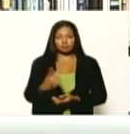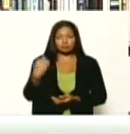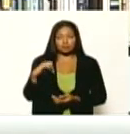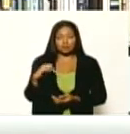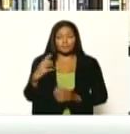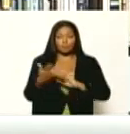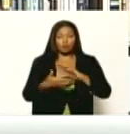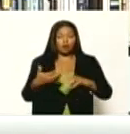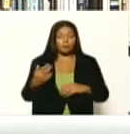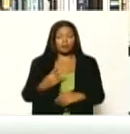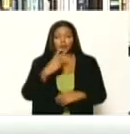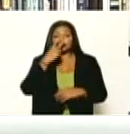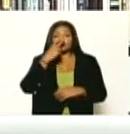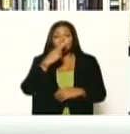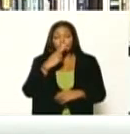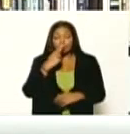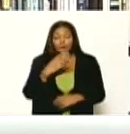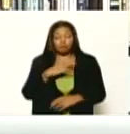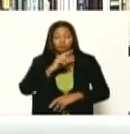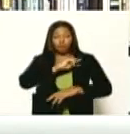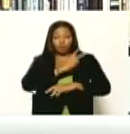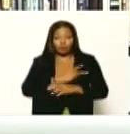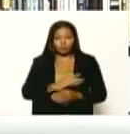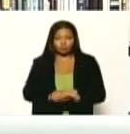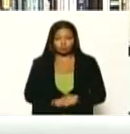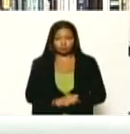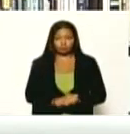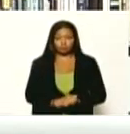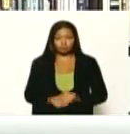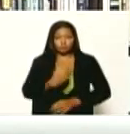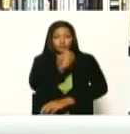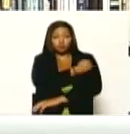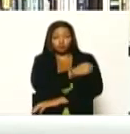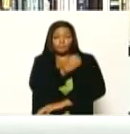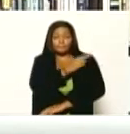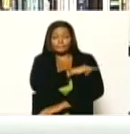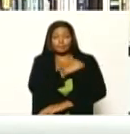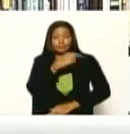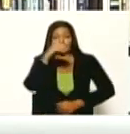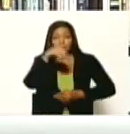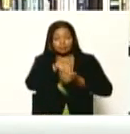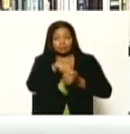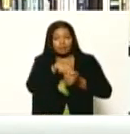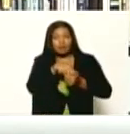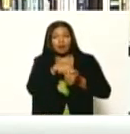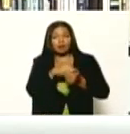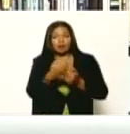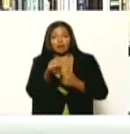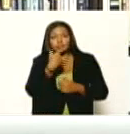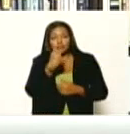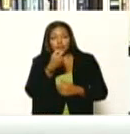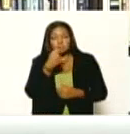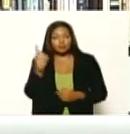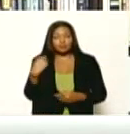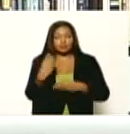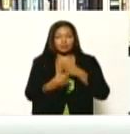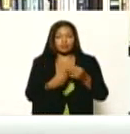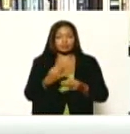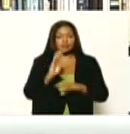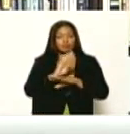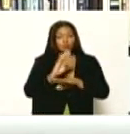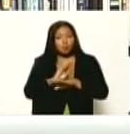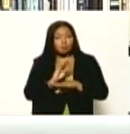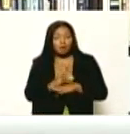neumonía, COVID con neumonía. Y en vez de hospitalizarla, en vez de dar los tratamientos de